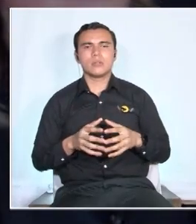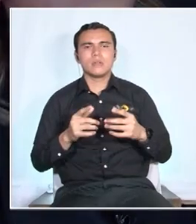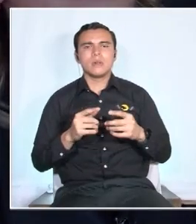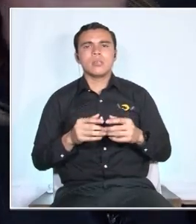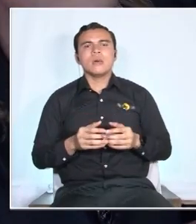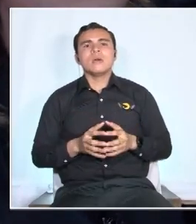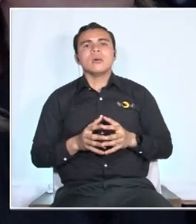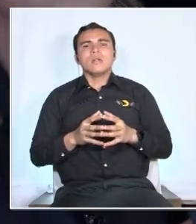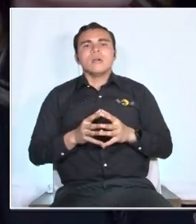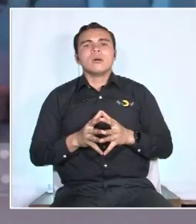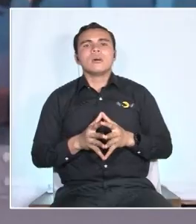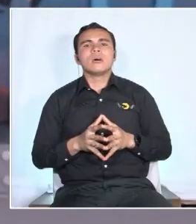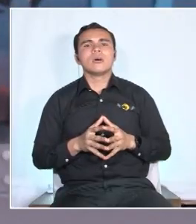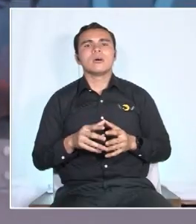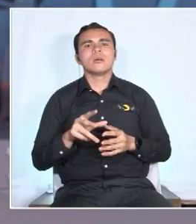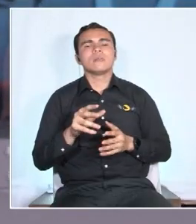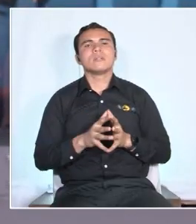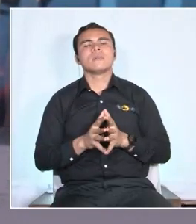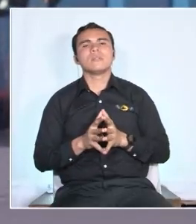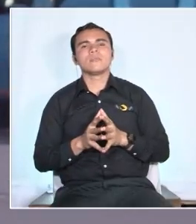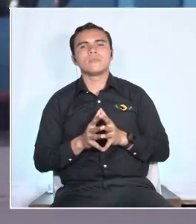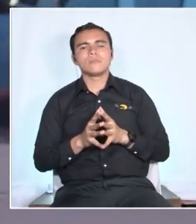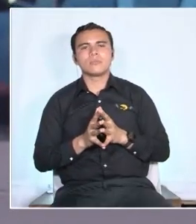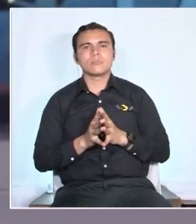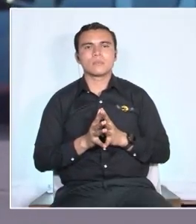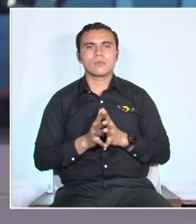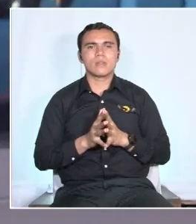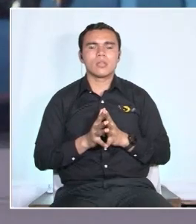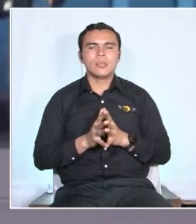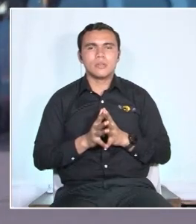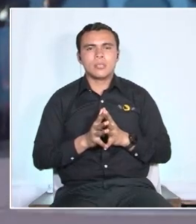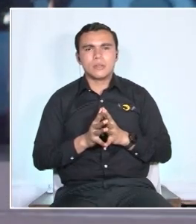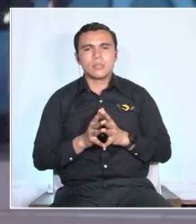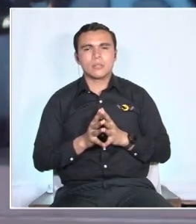Cierra tus ojos ahí. No me mires a mí. Cierra tus ojos. Cierra tus ojos.